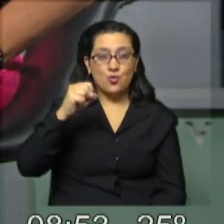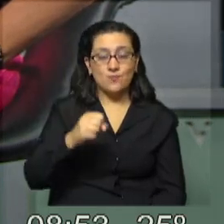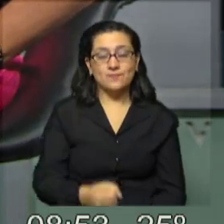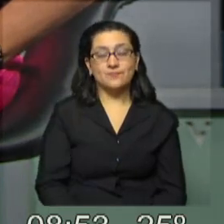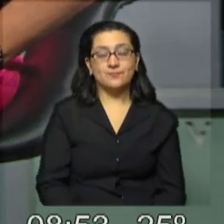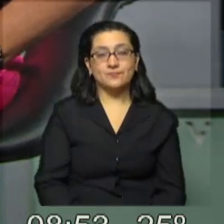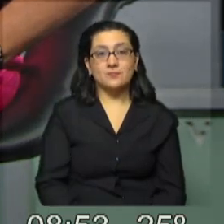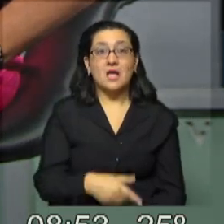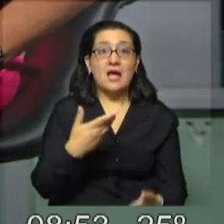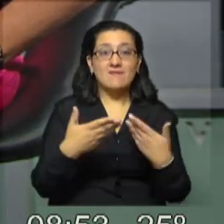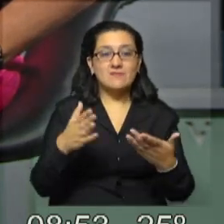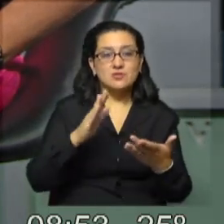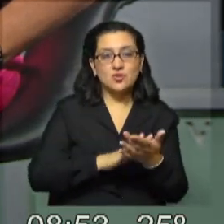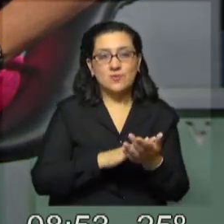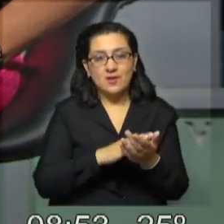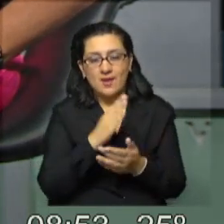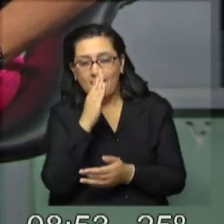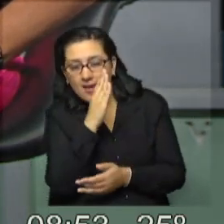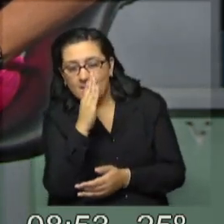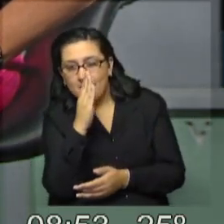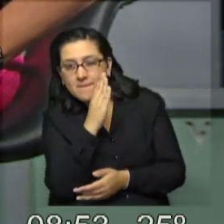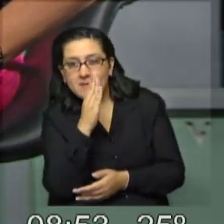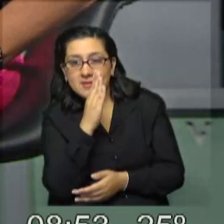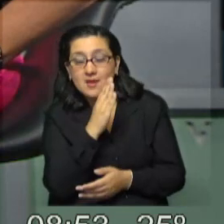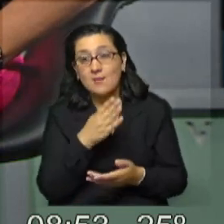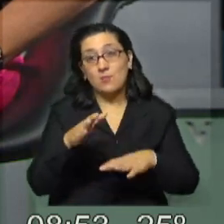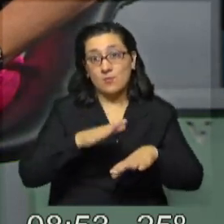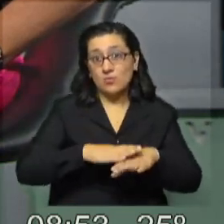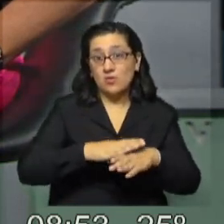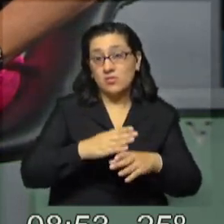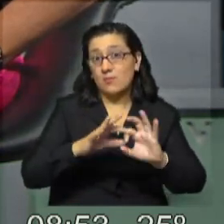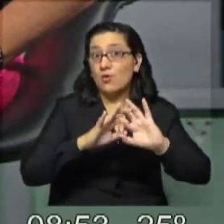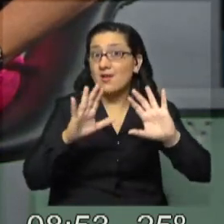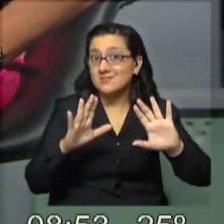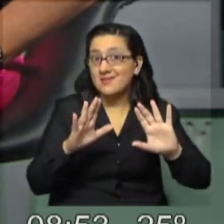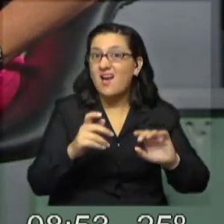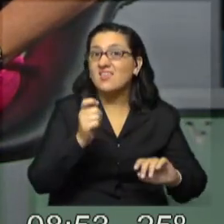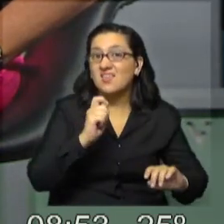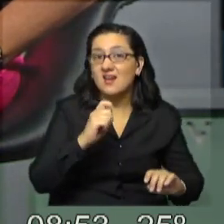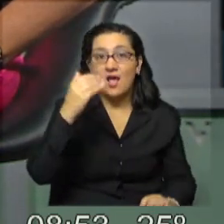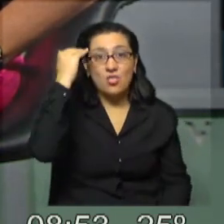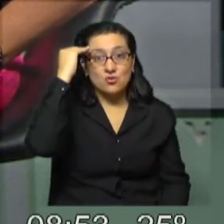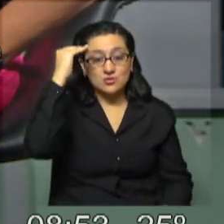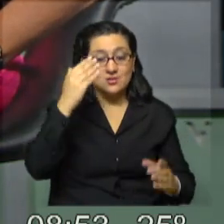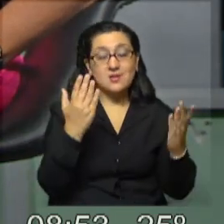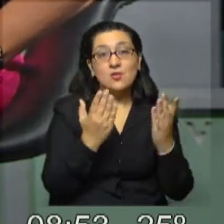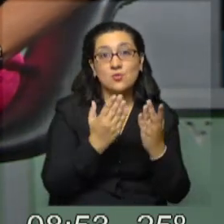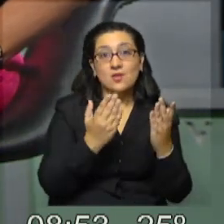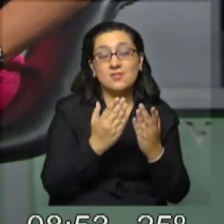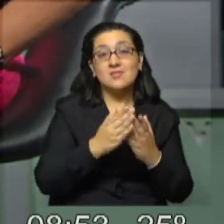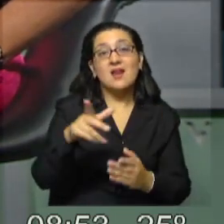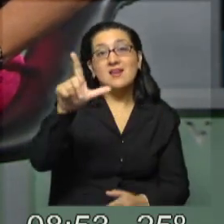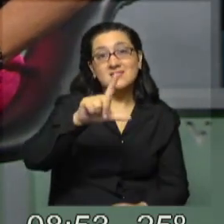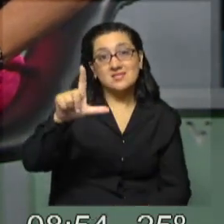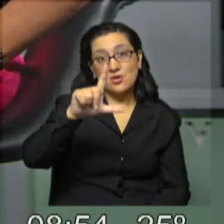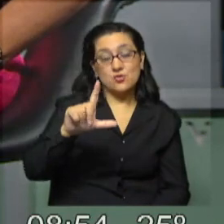Astesiano, y que hablaba de espionaje, concretamente espionaje en democracia, a docentes y estudiantes de este liceo allí del Cerrito de la Victoria. Para